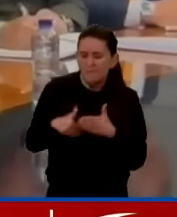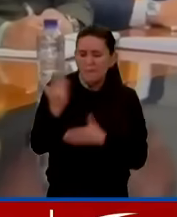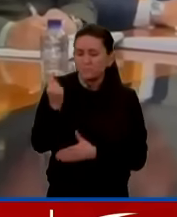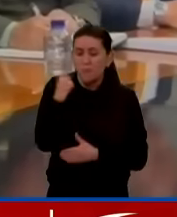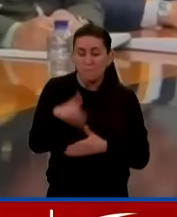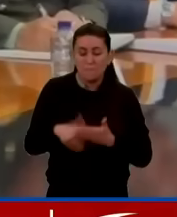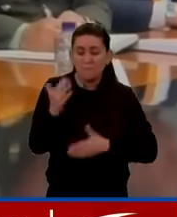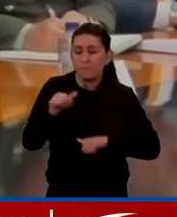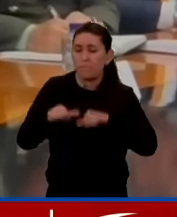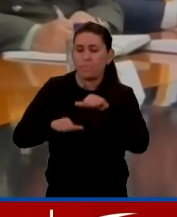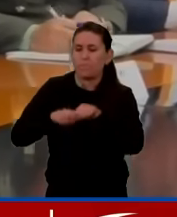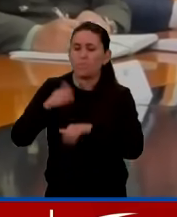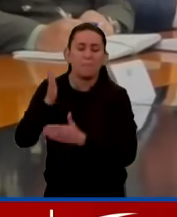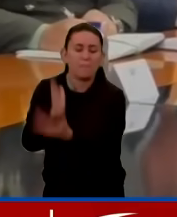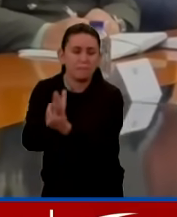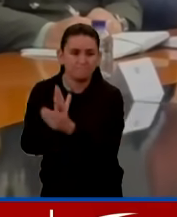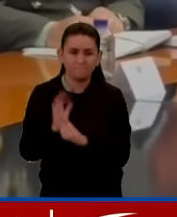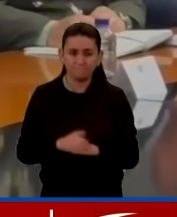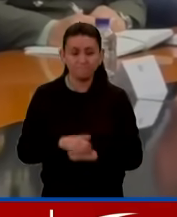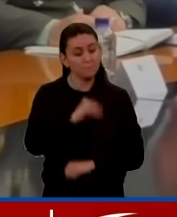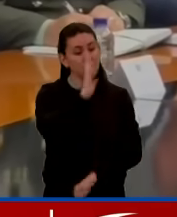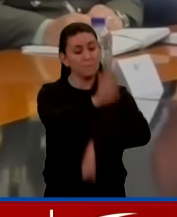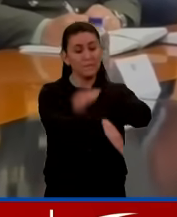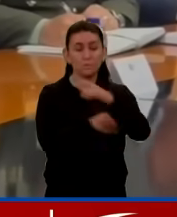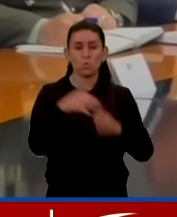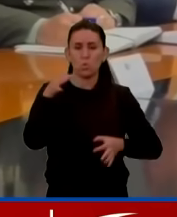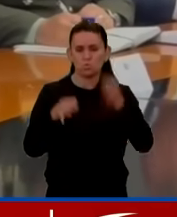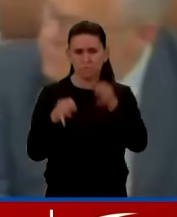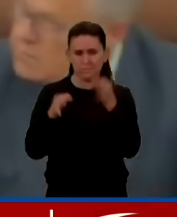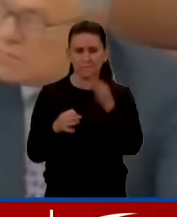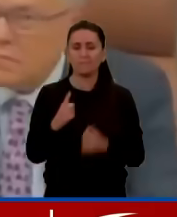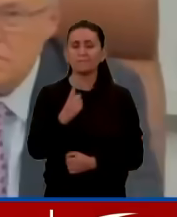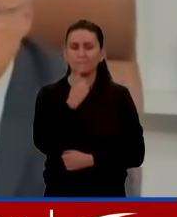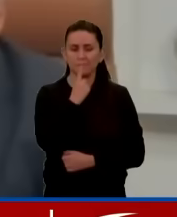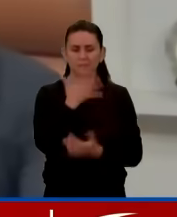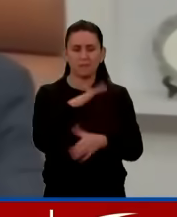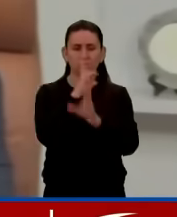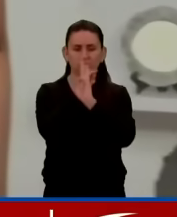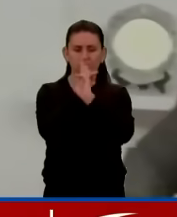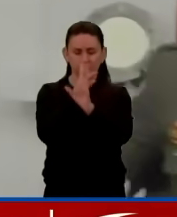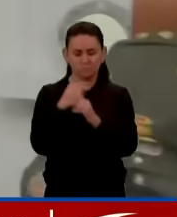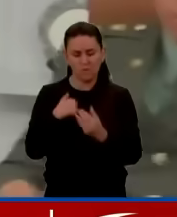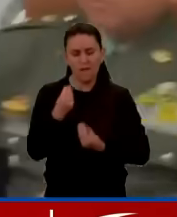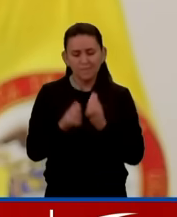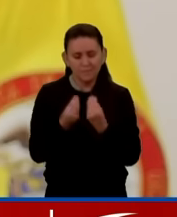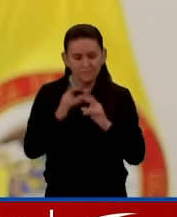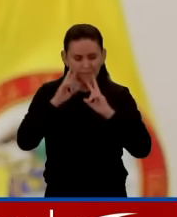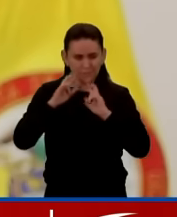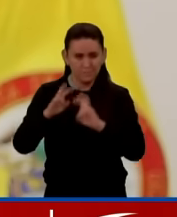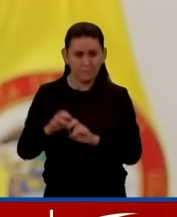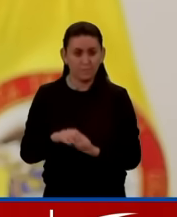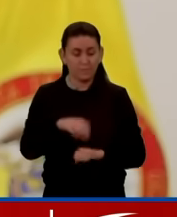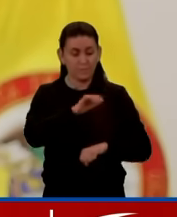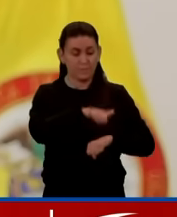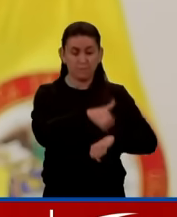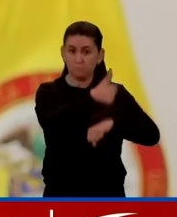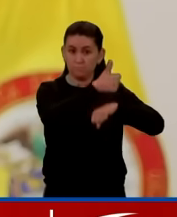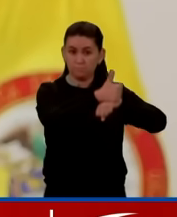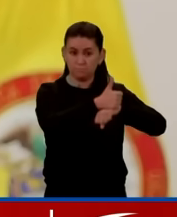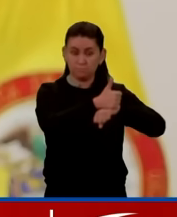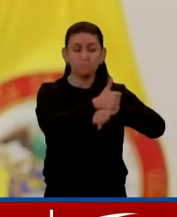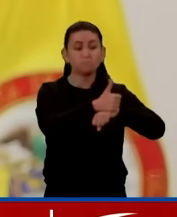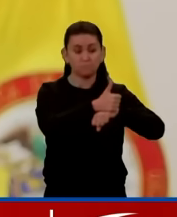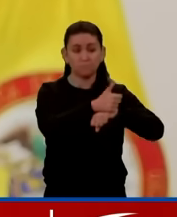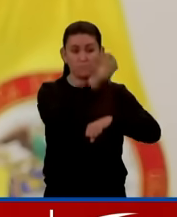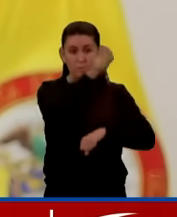ahora consolidando. El ministro de Justicia anunció las primeras acciones. El general Salamanca, el general Gualdrón han dispuesto